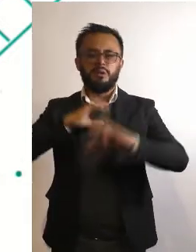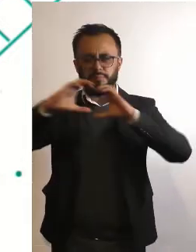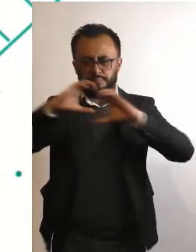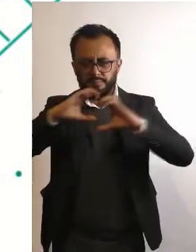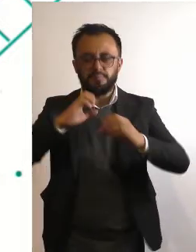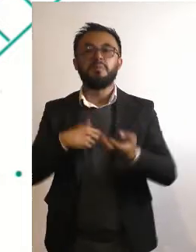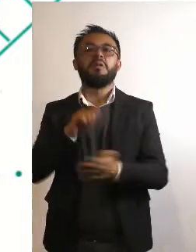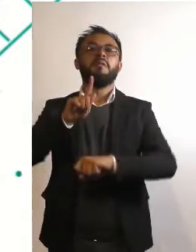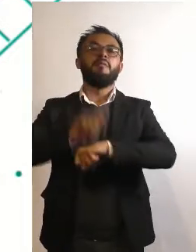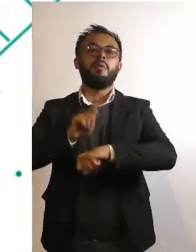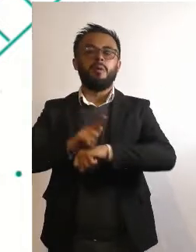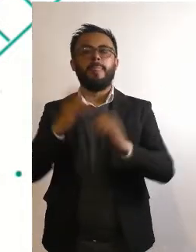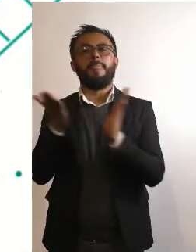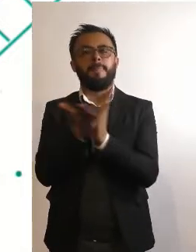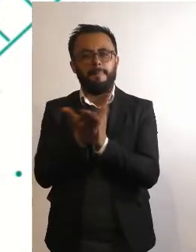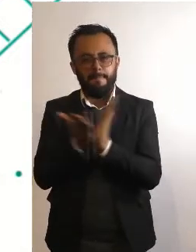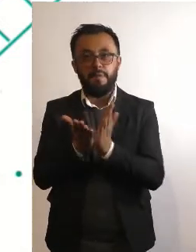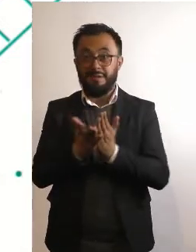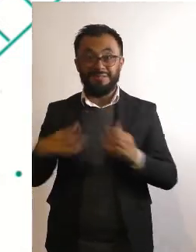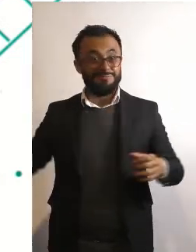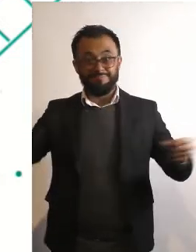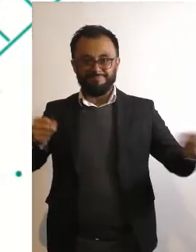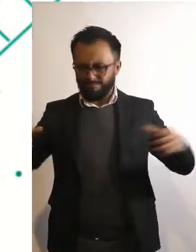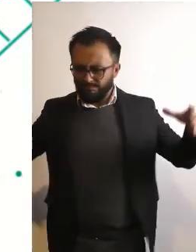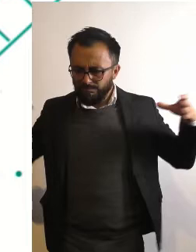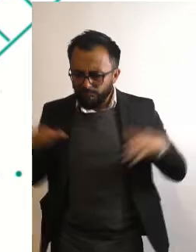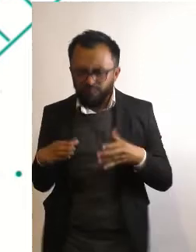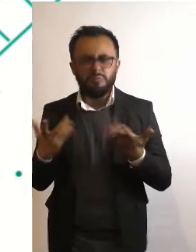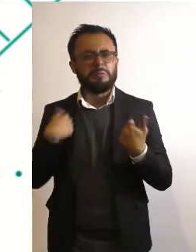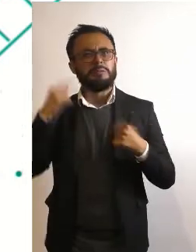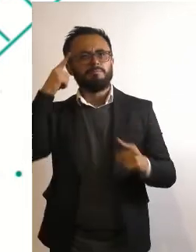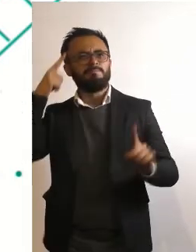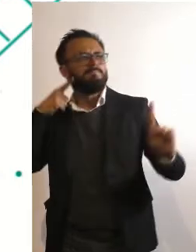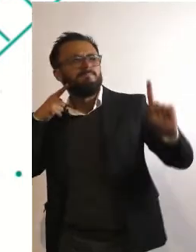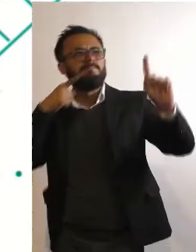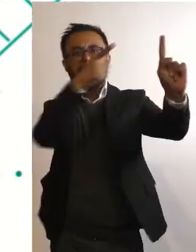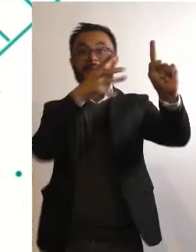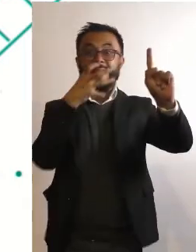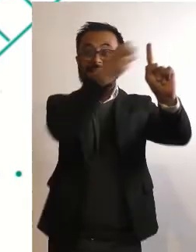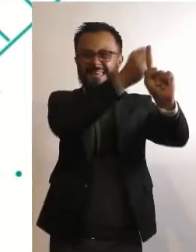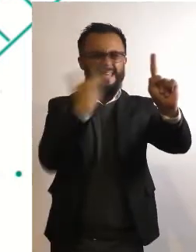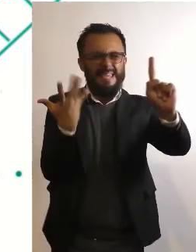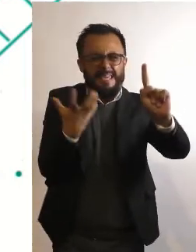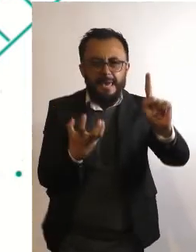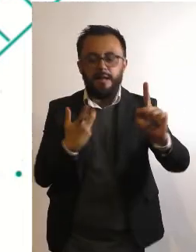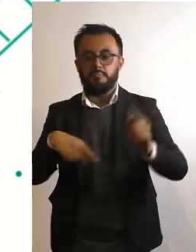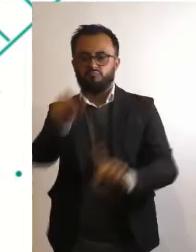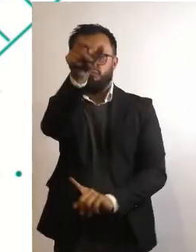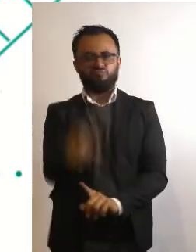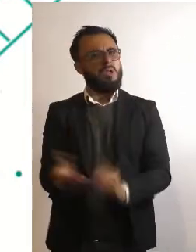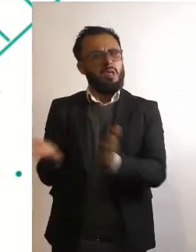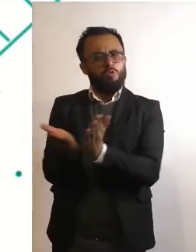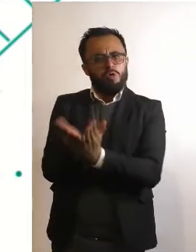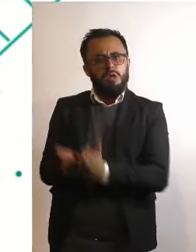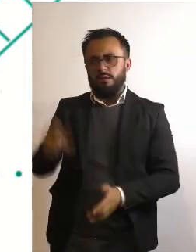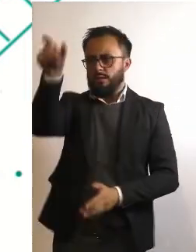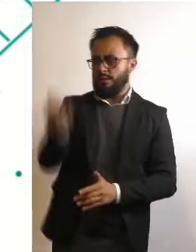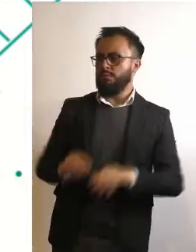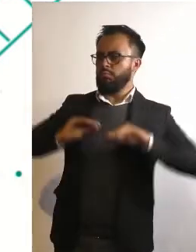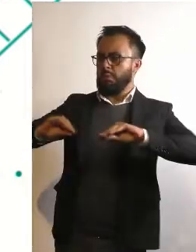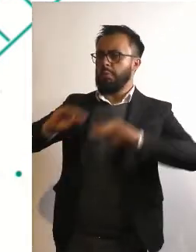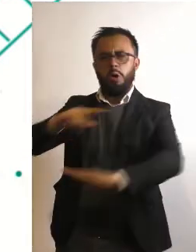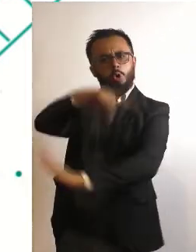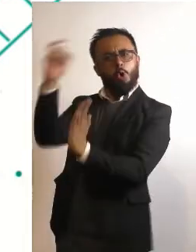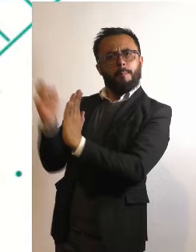educación, para permitir esa formación integral e interdisciplinaria de nuestros estudiantes,